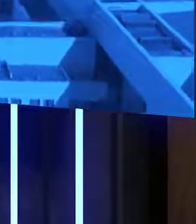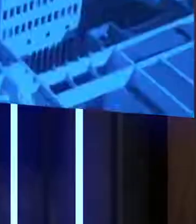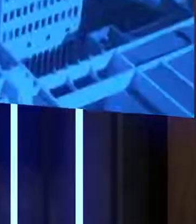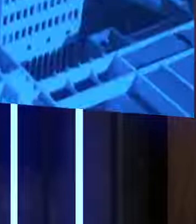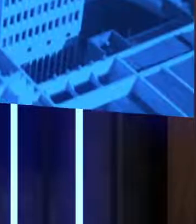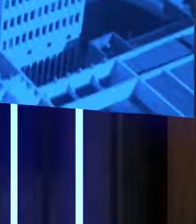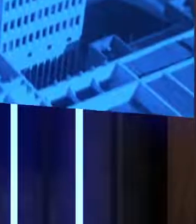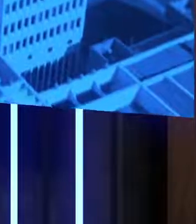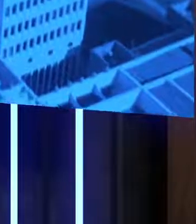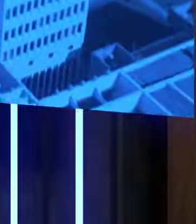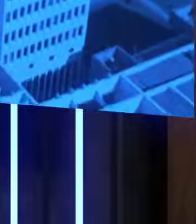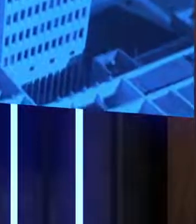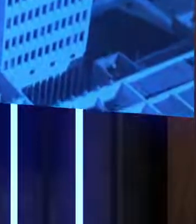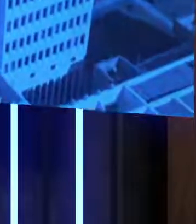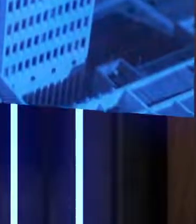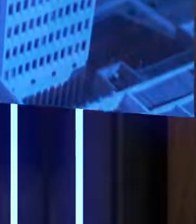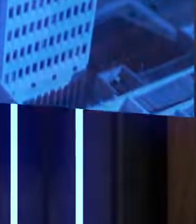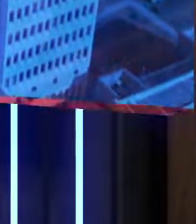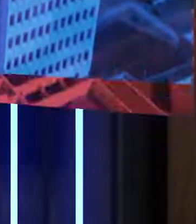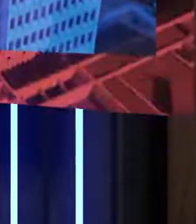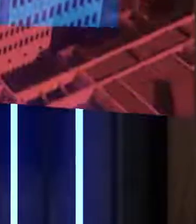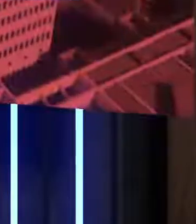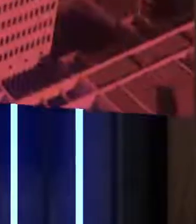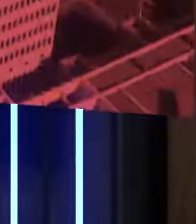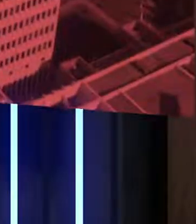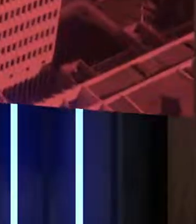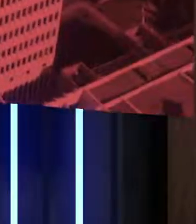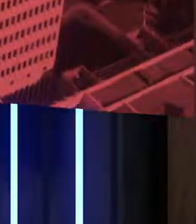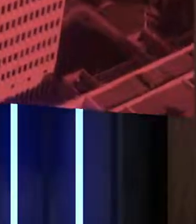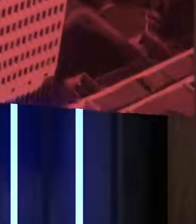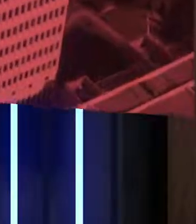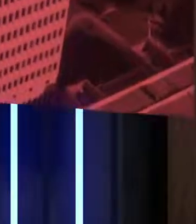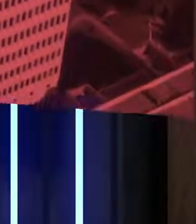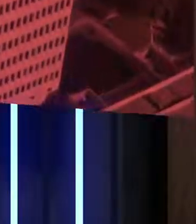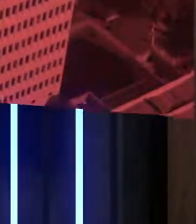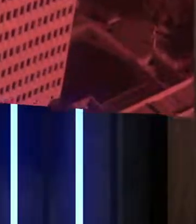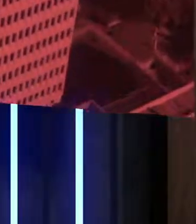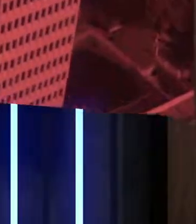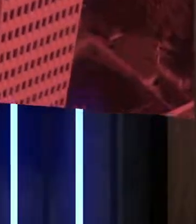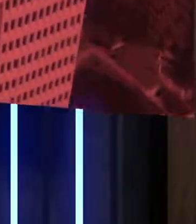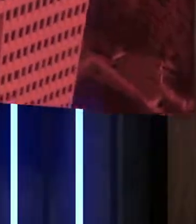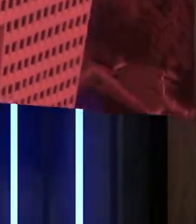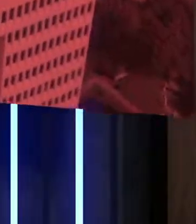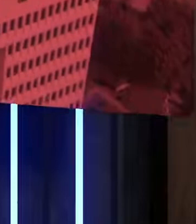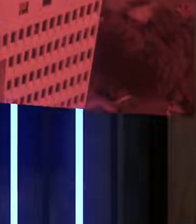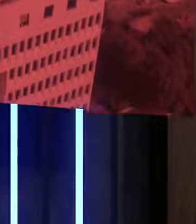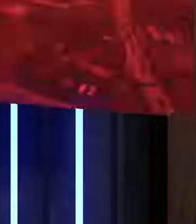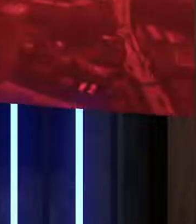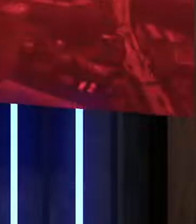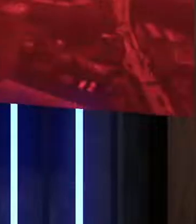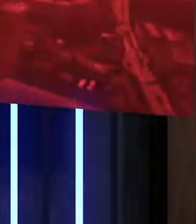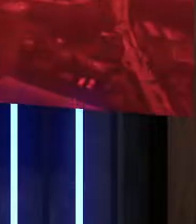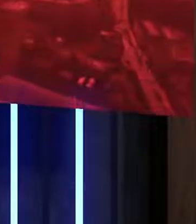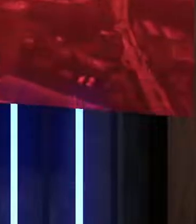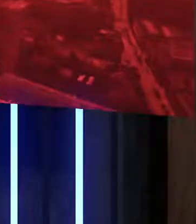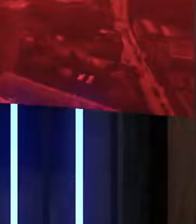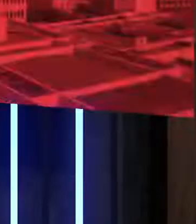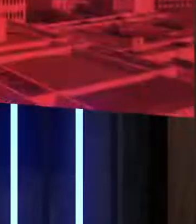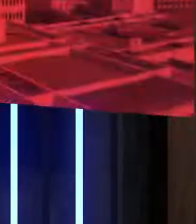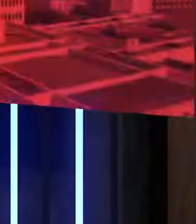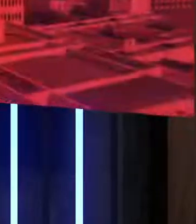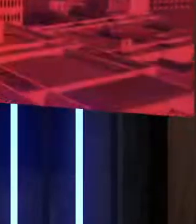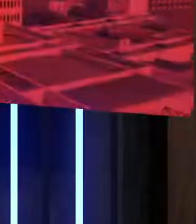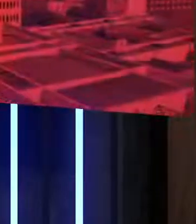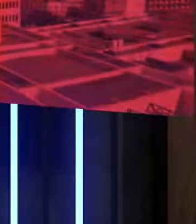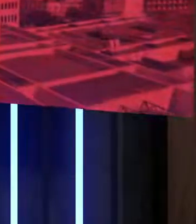sus integrantes basándose en su etnia, nacionalidad, situación socioeconómica, idioma, ideología opinión